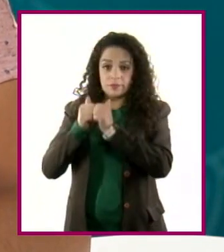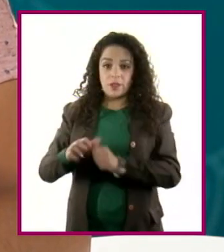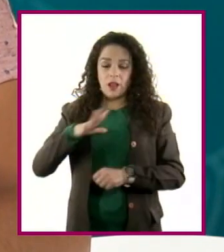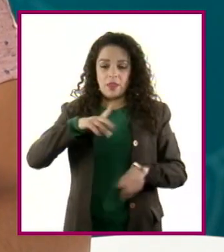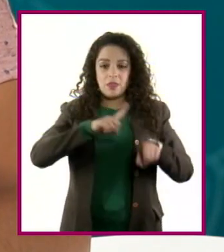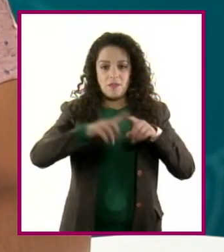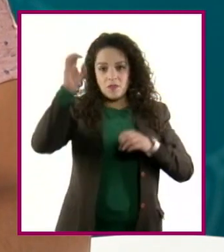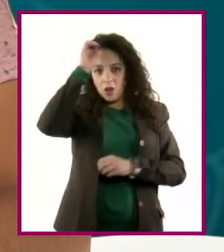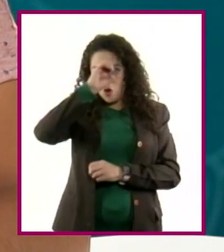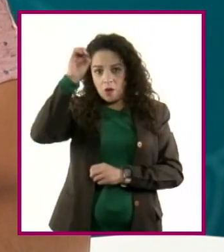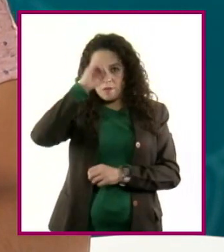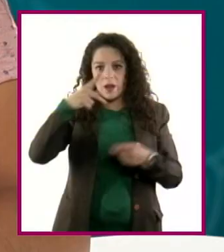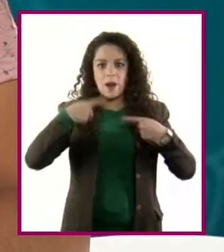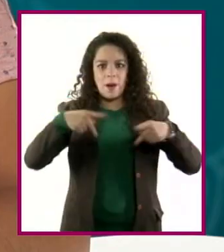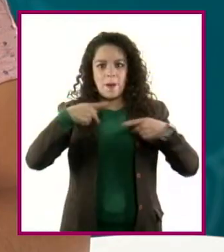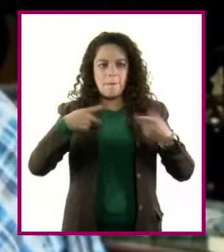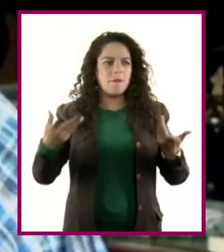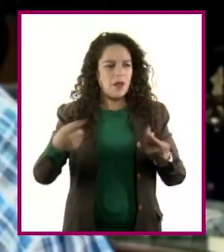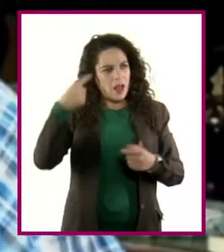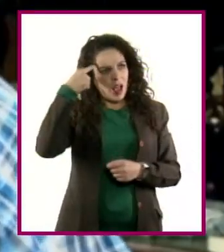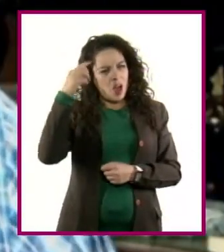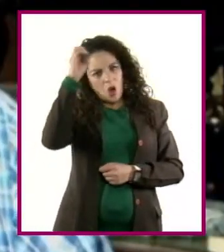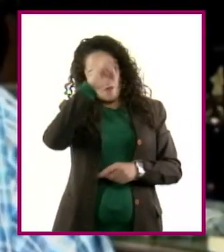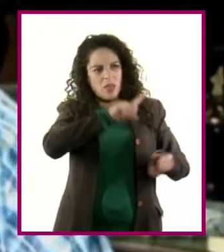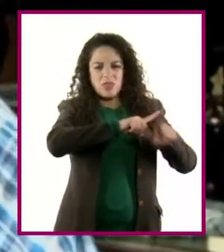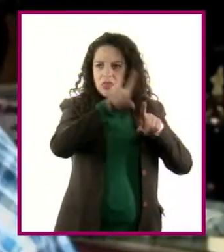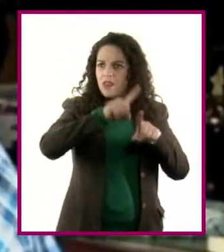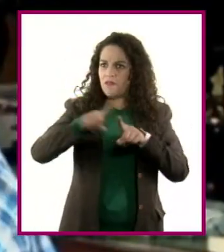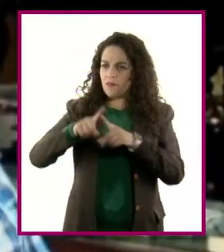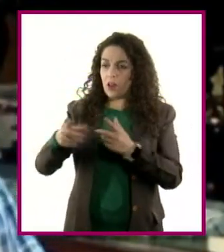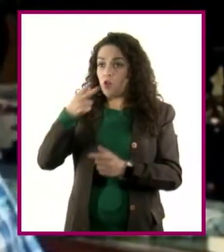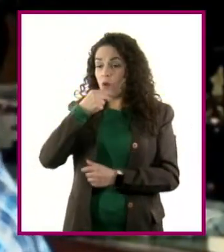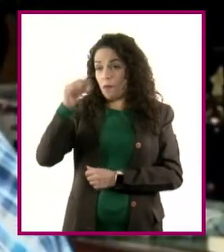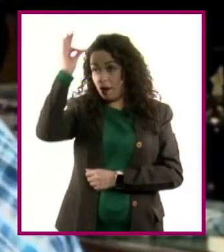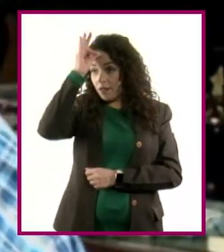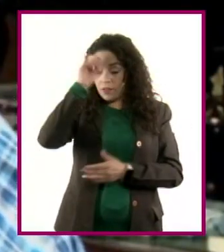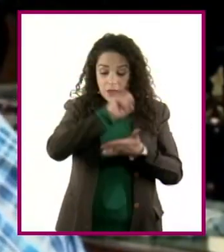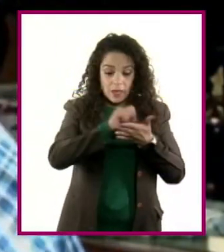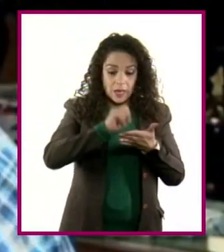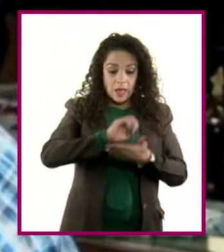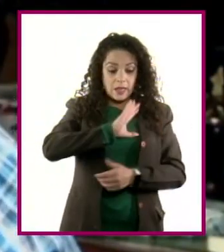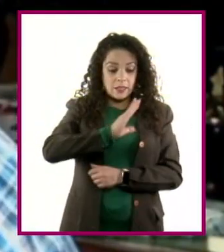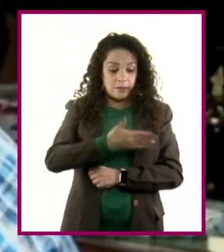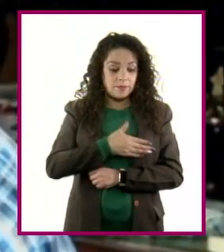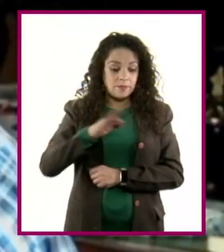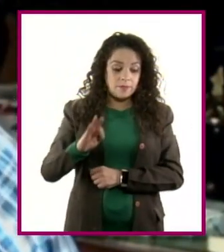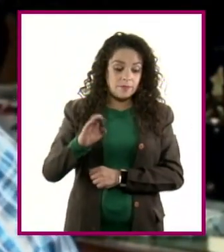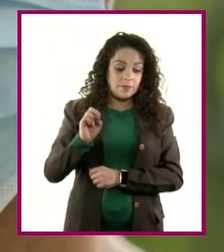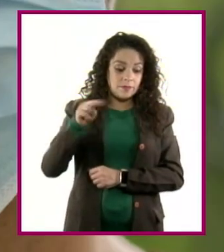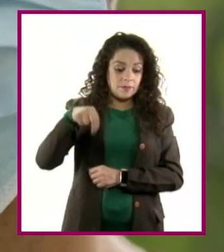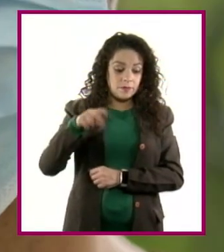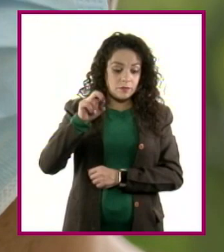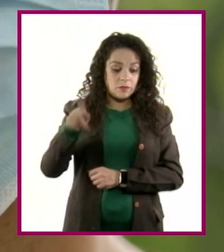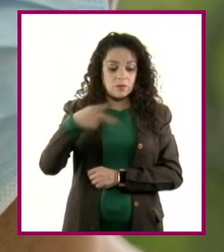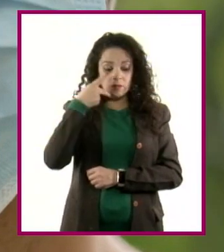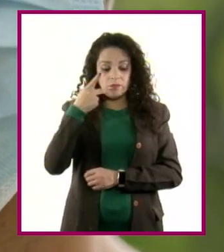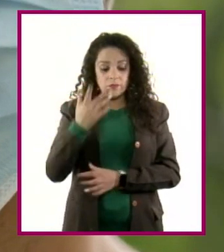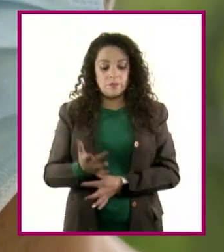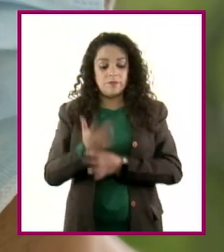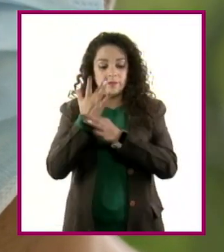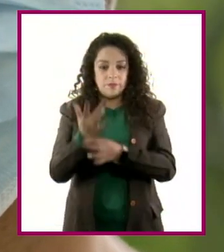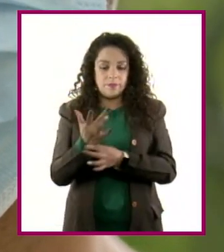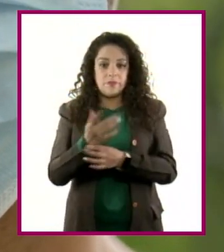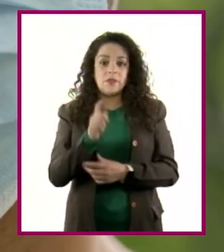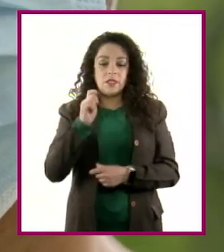y muchas controversias alrededor del mundo. El filósofo y escritor español Fernando Savater señaló en una entrevista que la